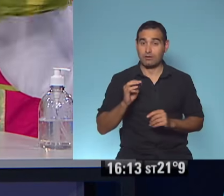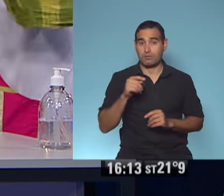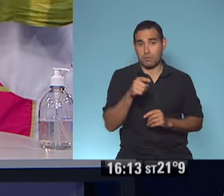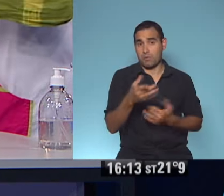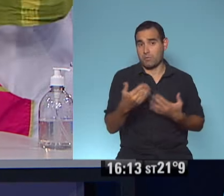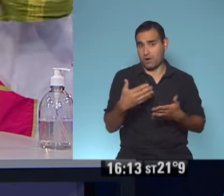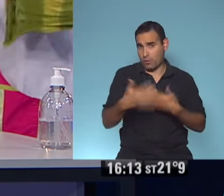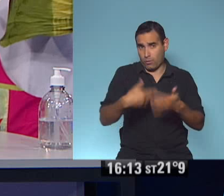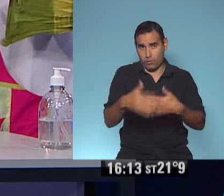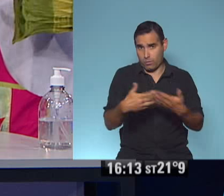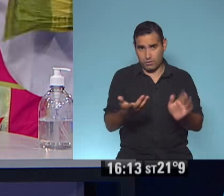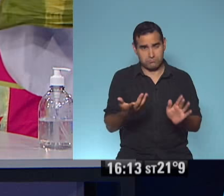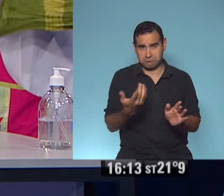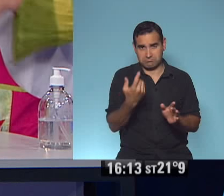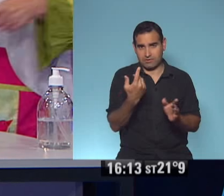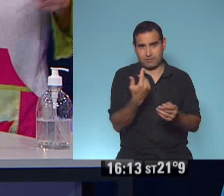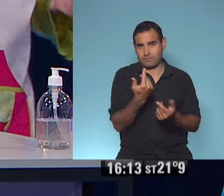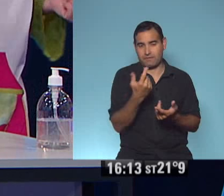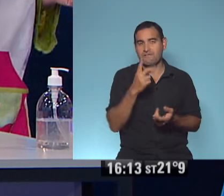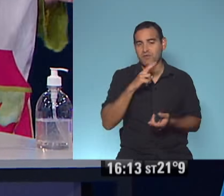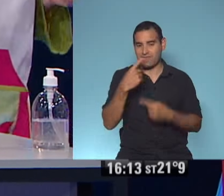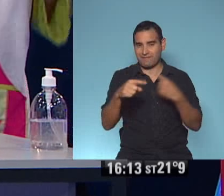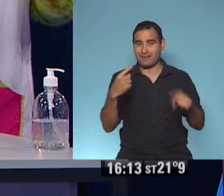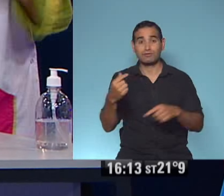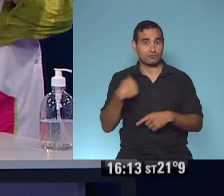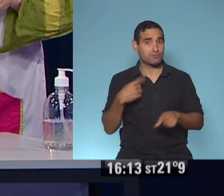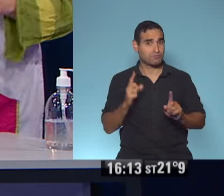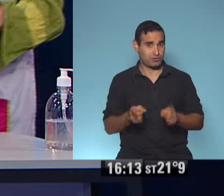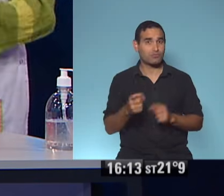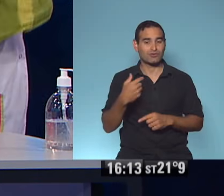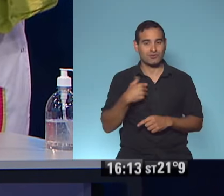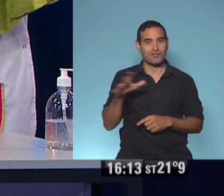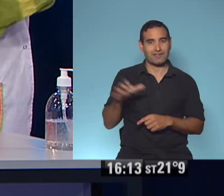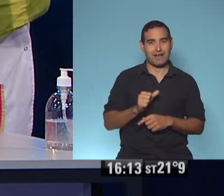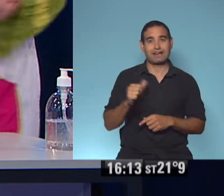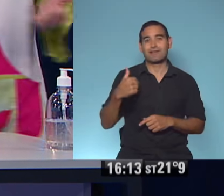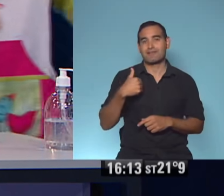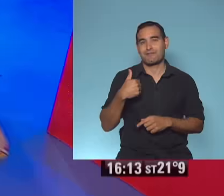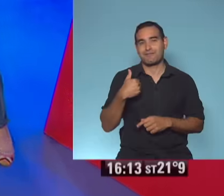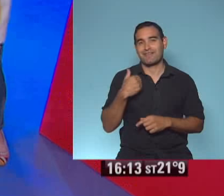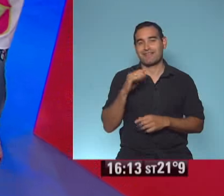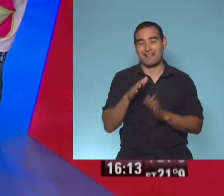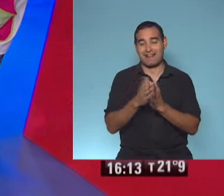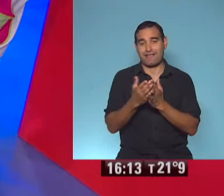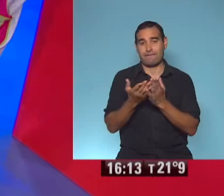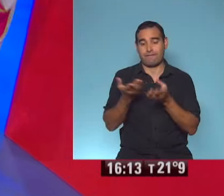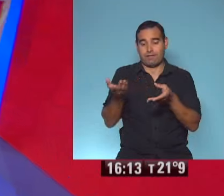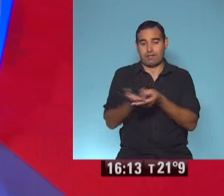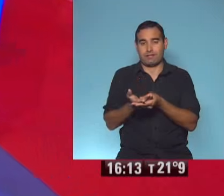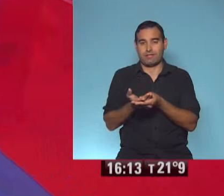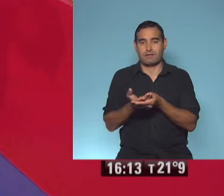poder seguir jugando con distintas verduras. Y yo también les traje, que tenía de un libro,